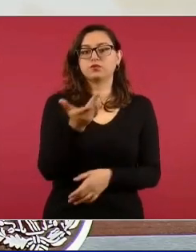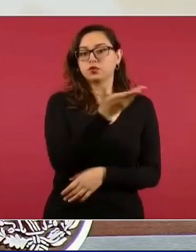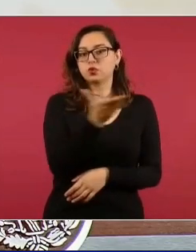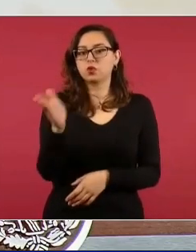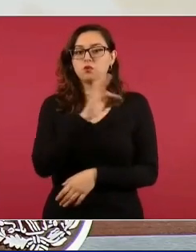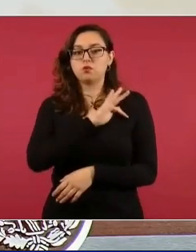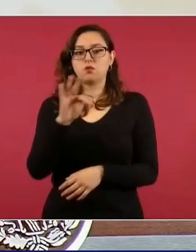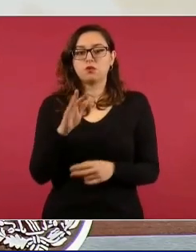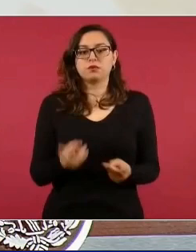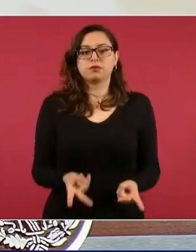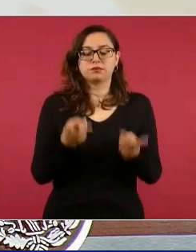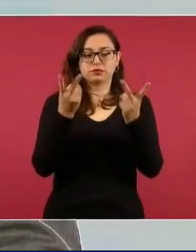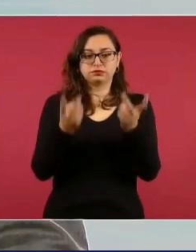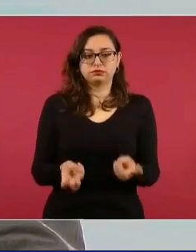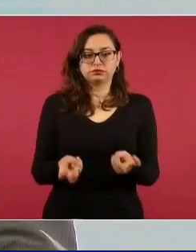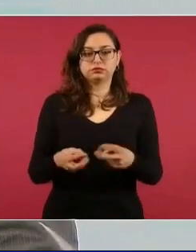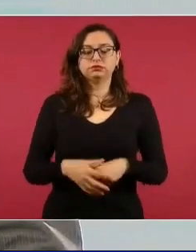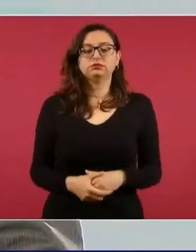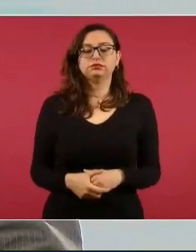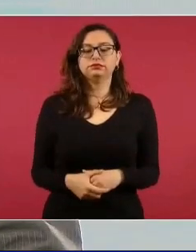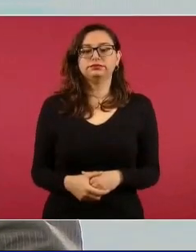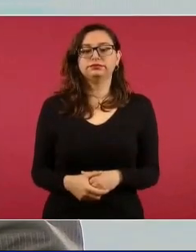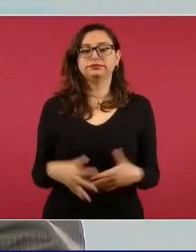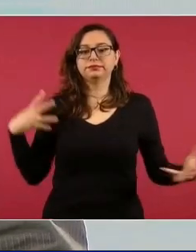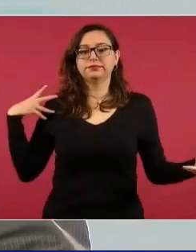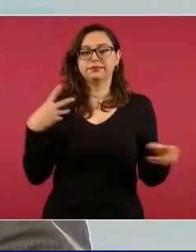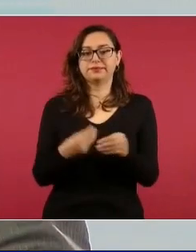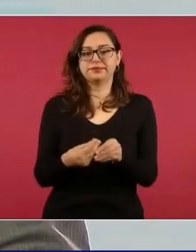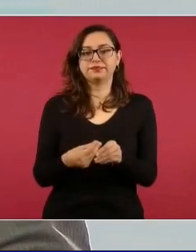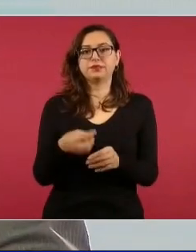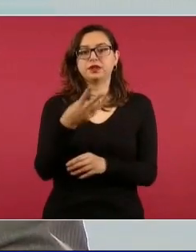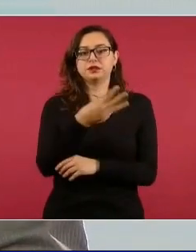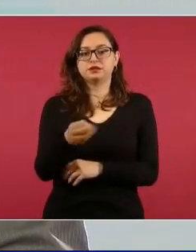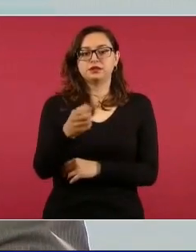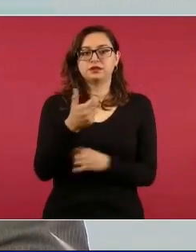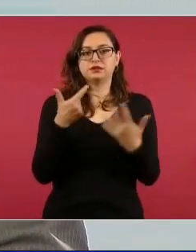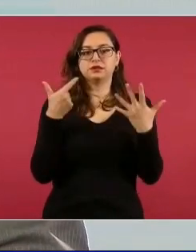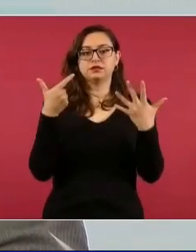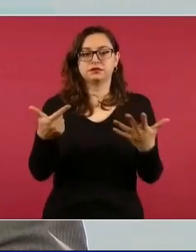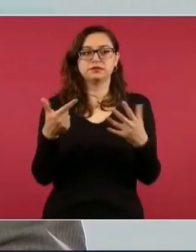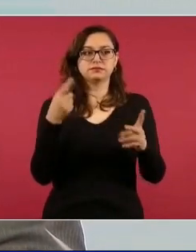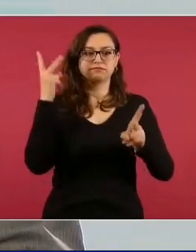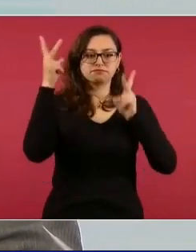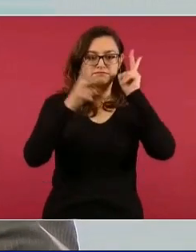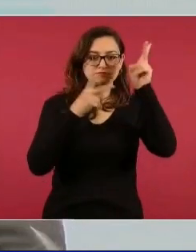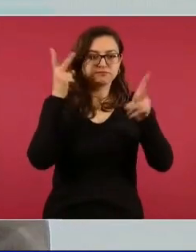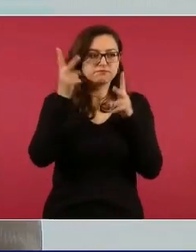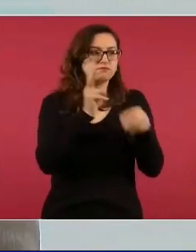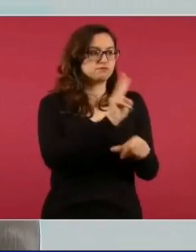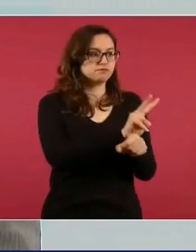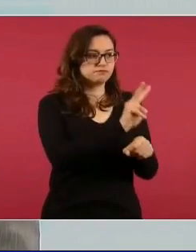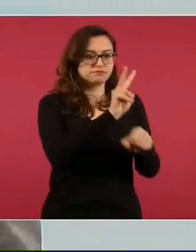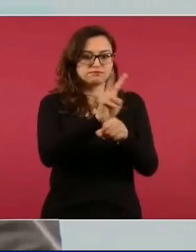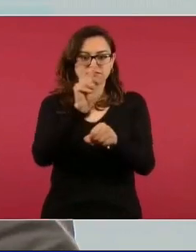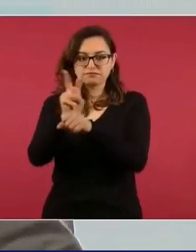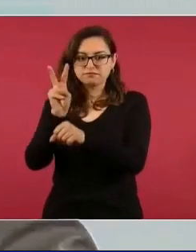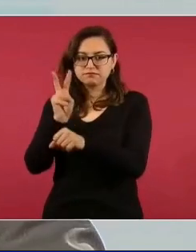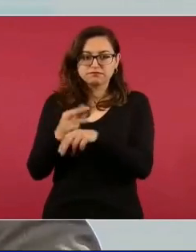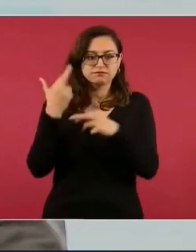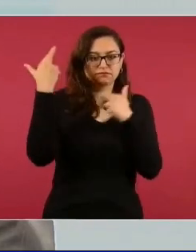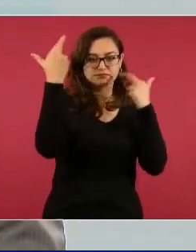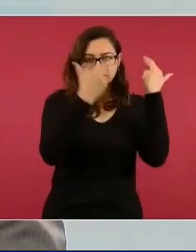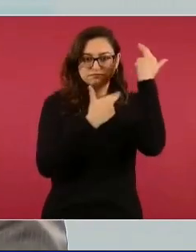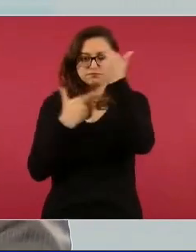y en iOS, y realizamos 307 verificaciones o visitas de constatación por